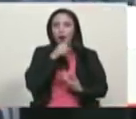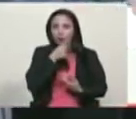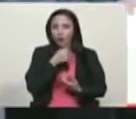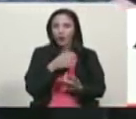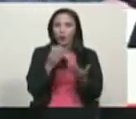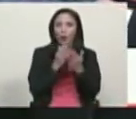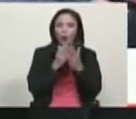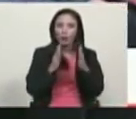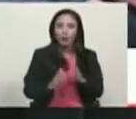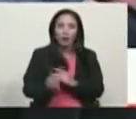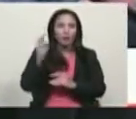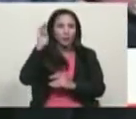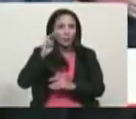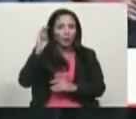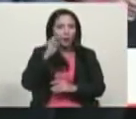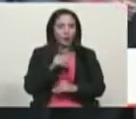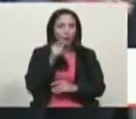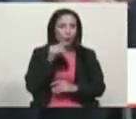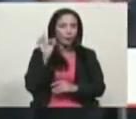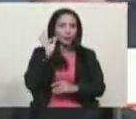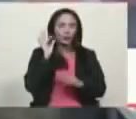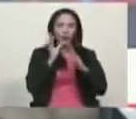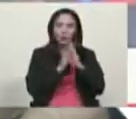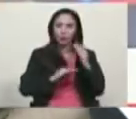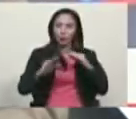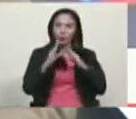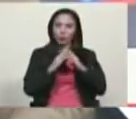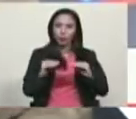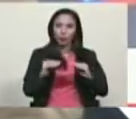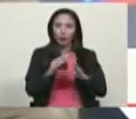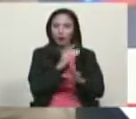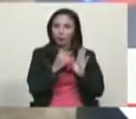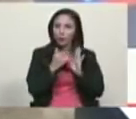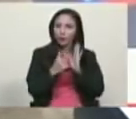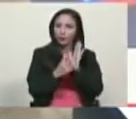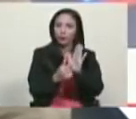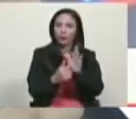los maestros, las maestras, todas las formas de rebelión,